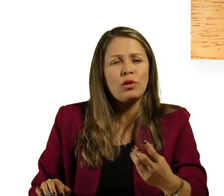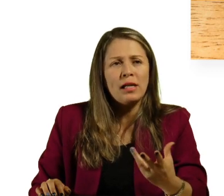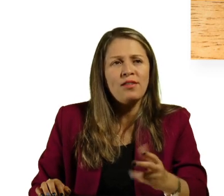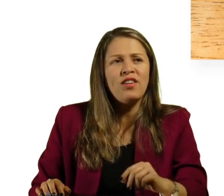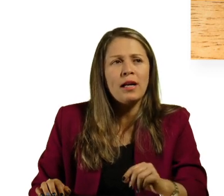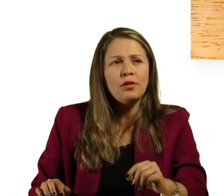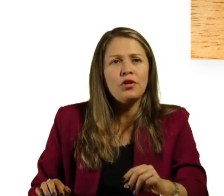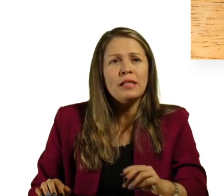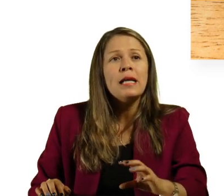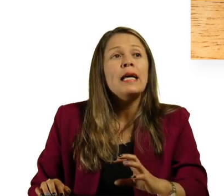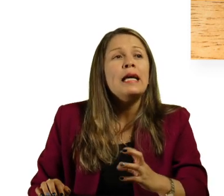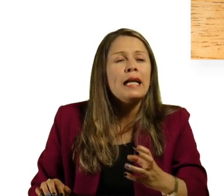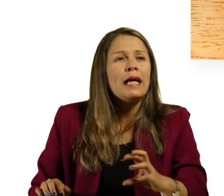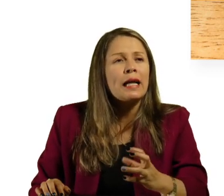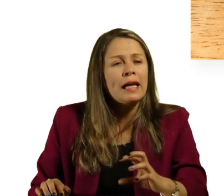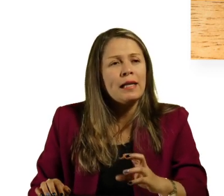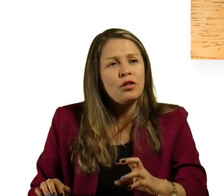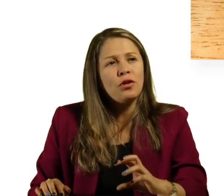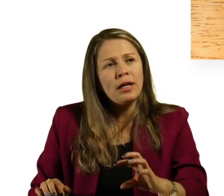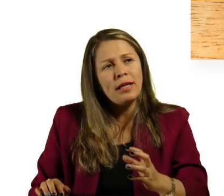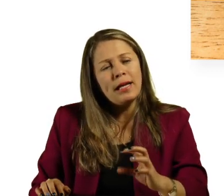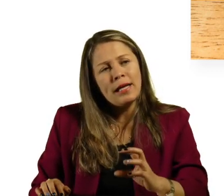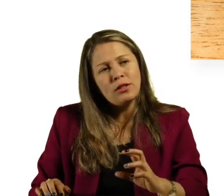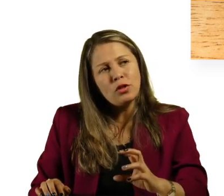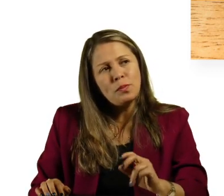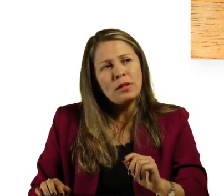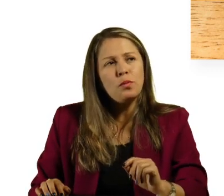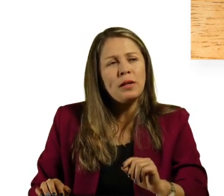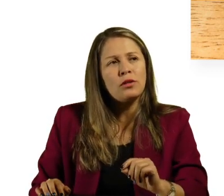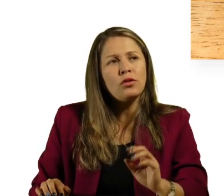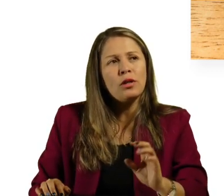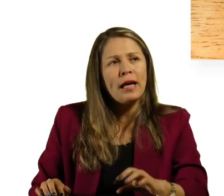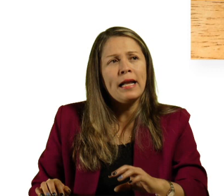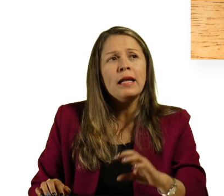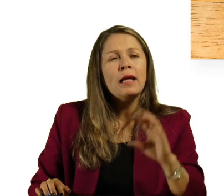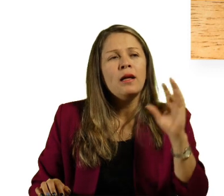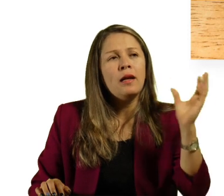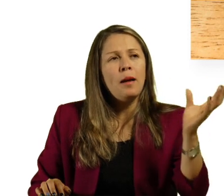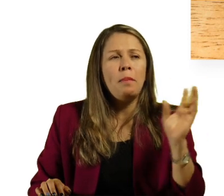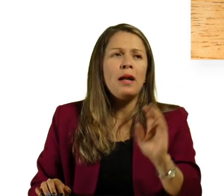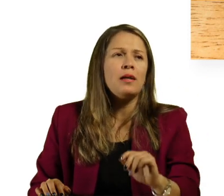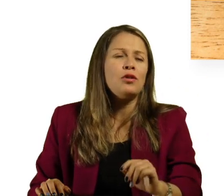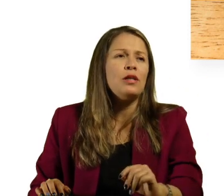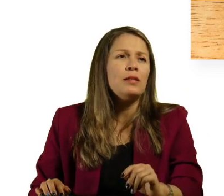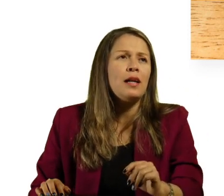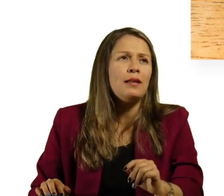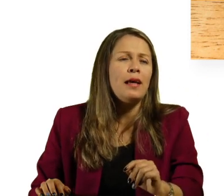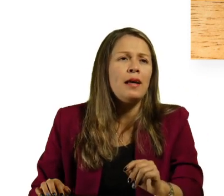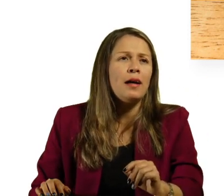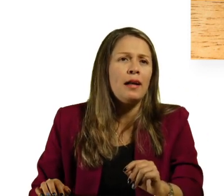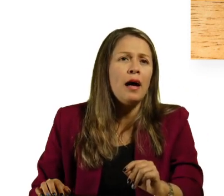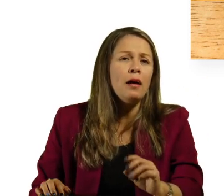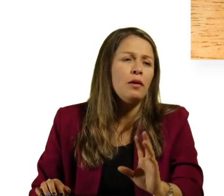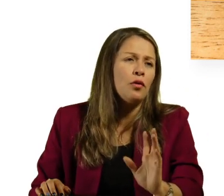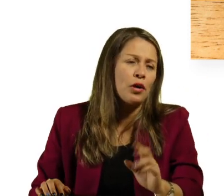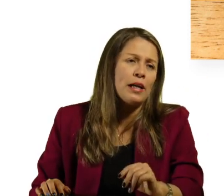presupuestos, sus clasificaciones y la relación que tienen estos presupuestos en la planeación